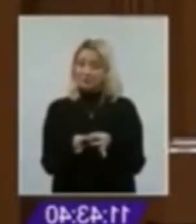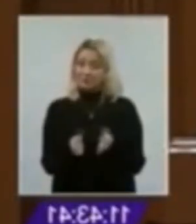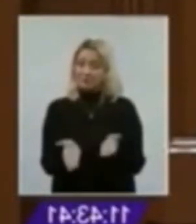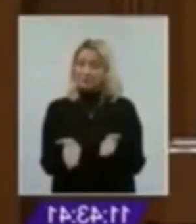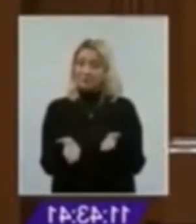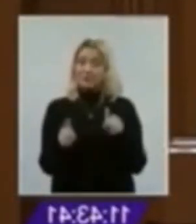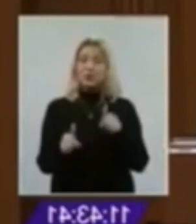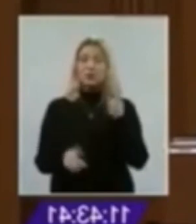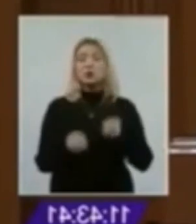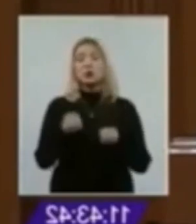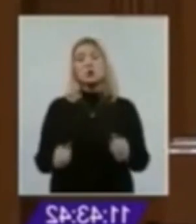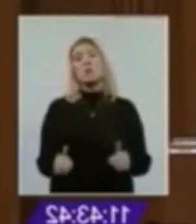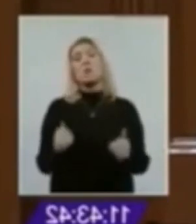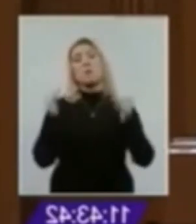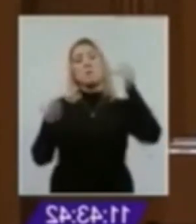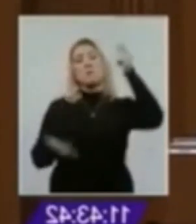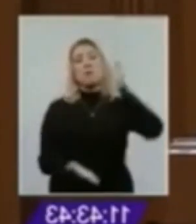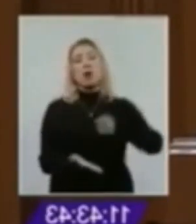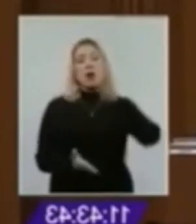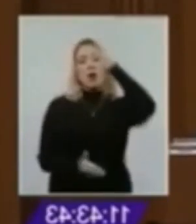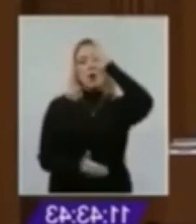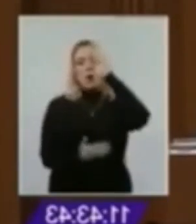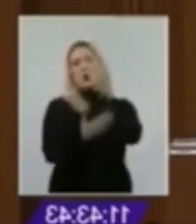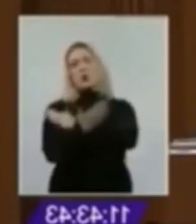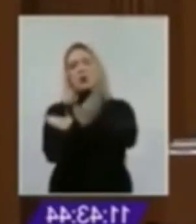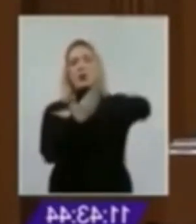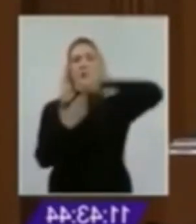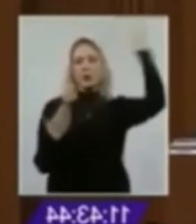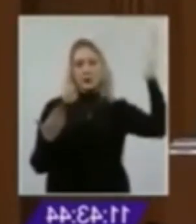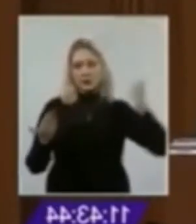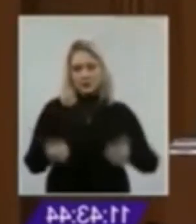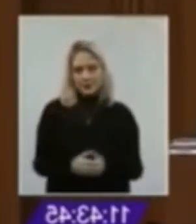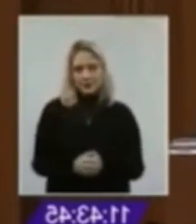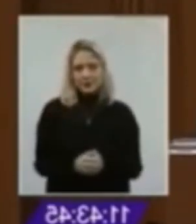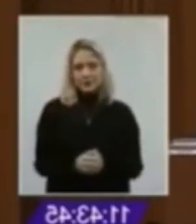y politiqueros. Esto fue parte de lo que dijo en su toma de protesta.